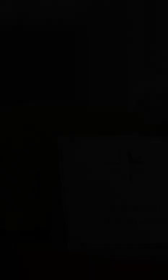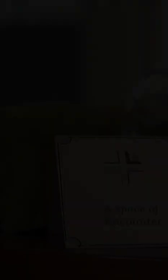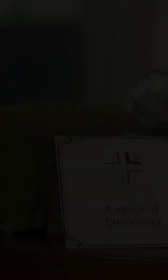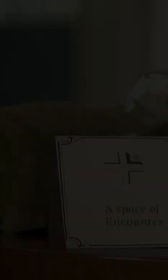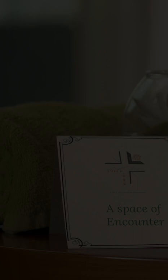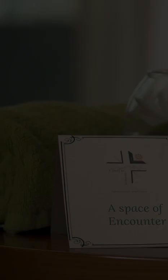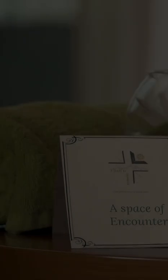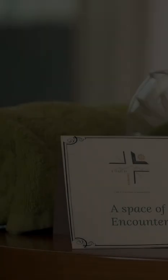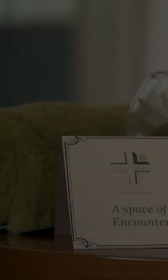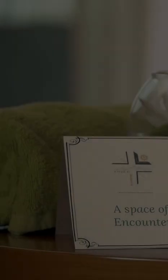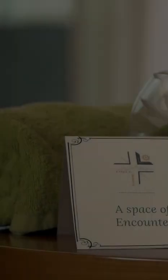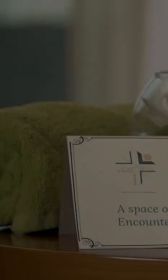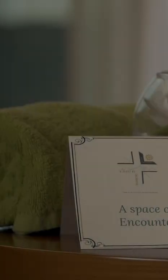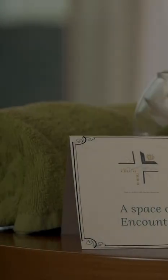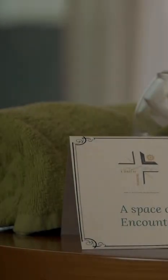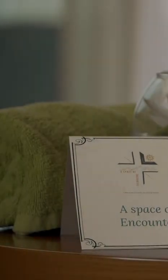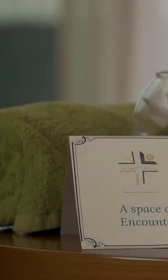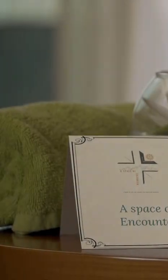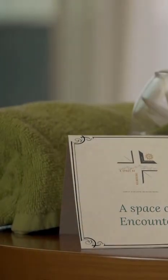¡Gracias!